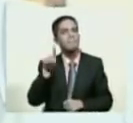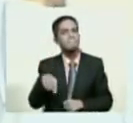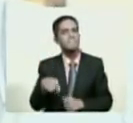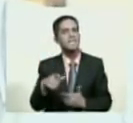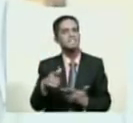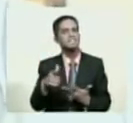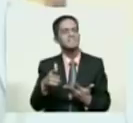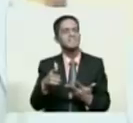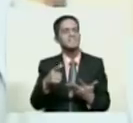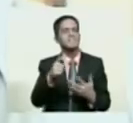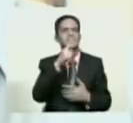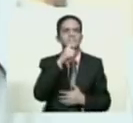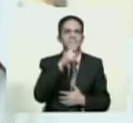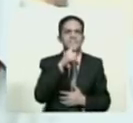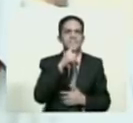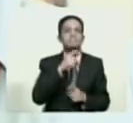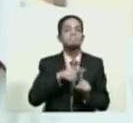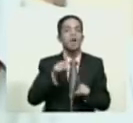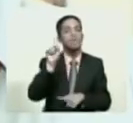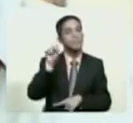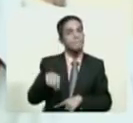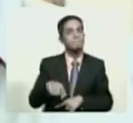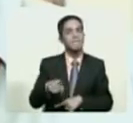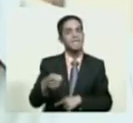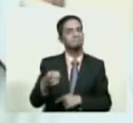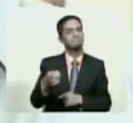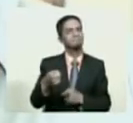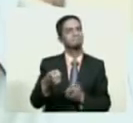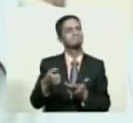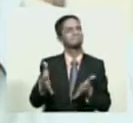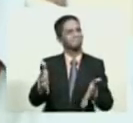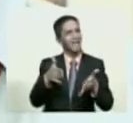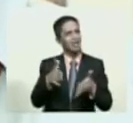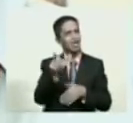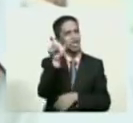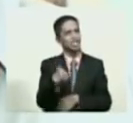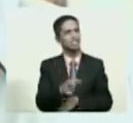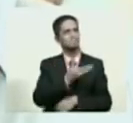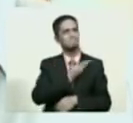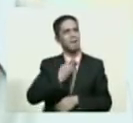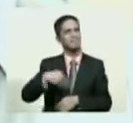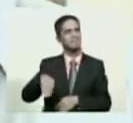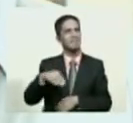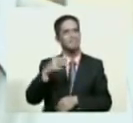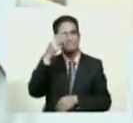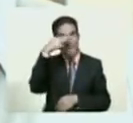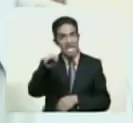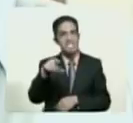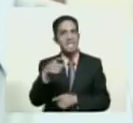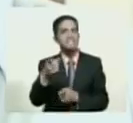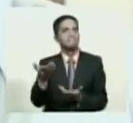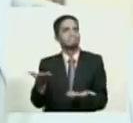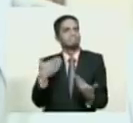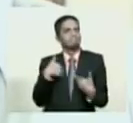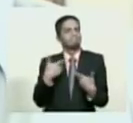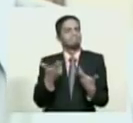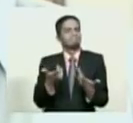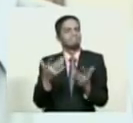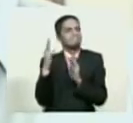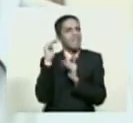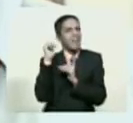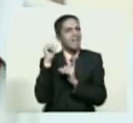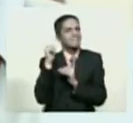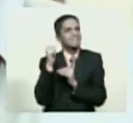también avance. La victoria de López Obrador en México, pues de verdad que abre esperanzas a la lucha que estamos dando. Y bueno,